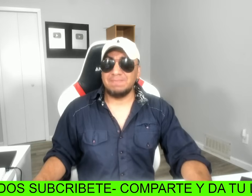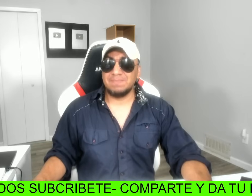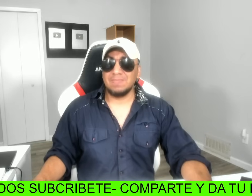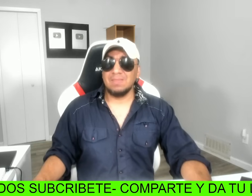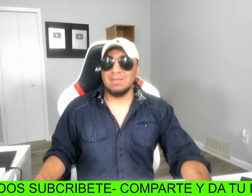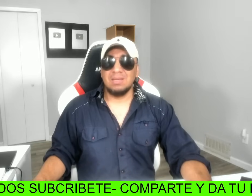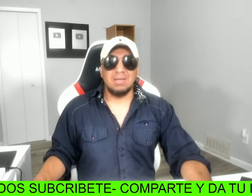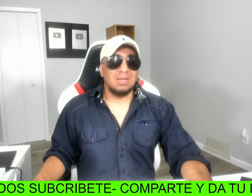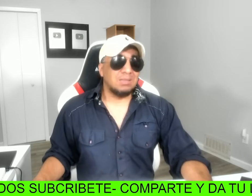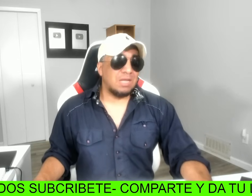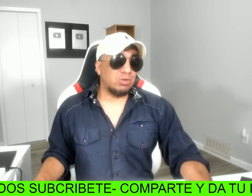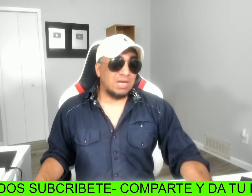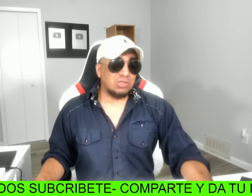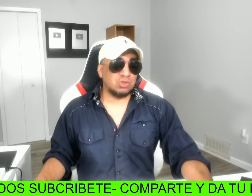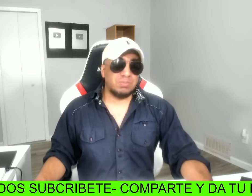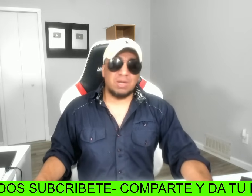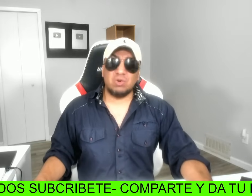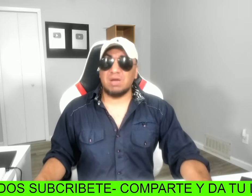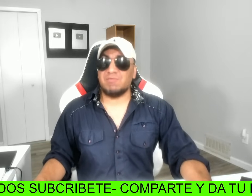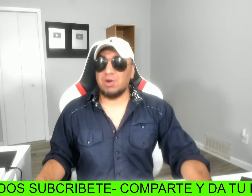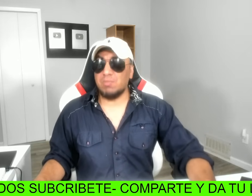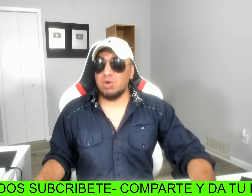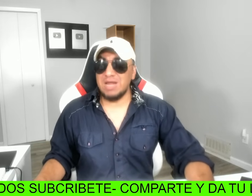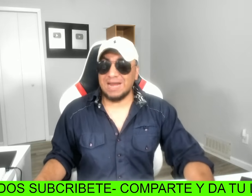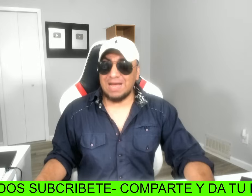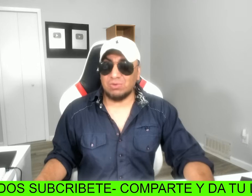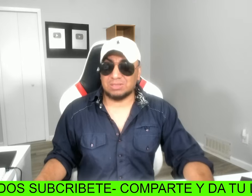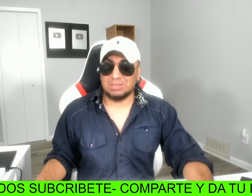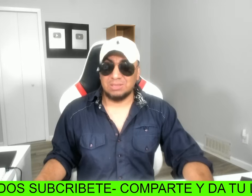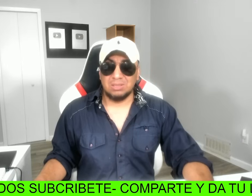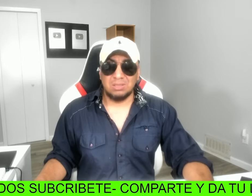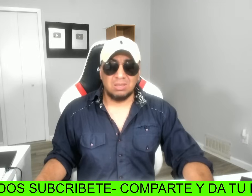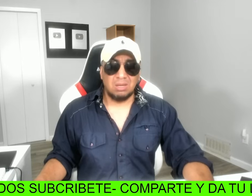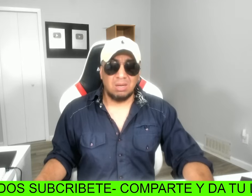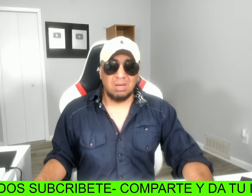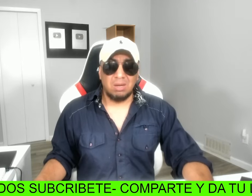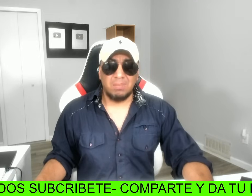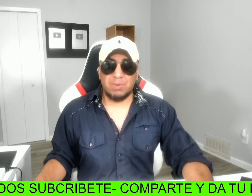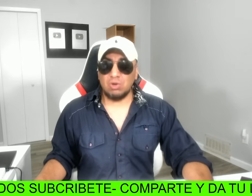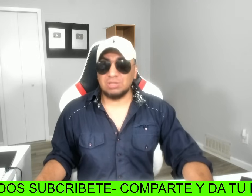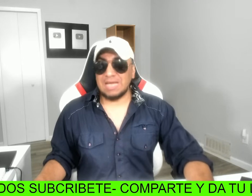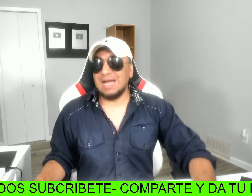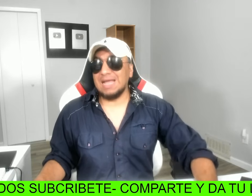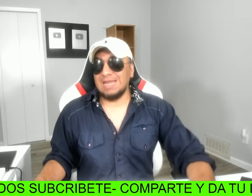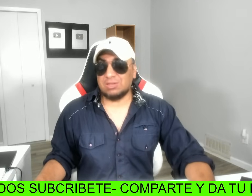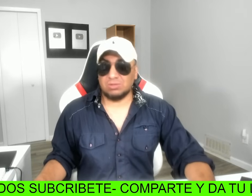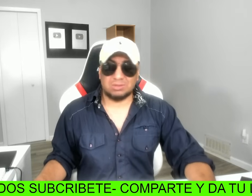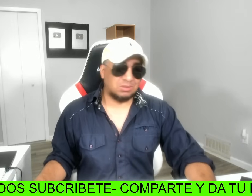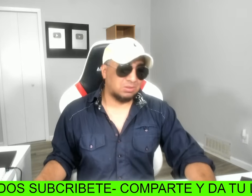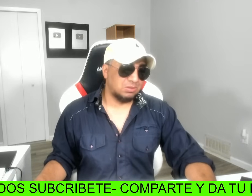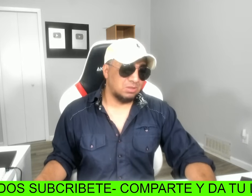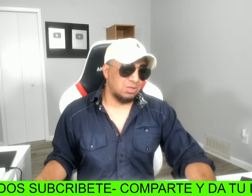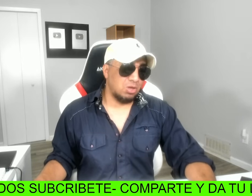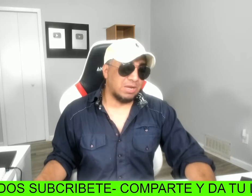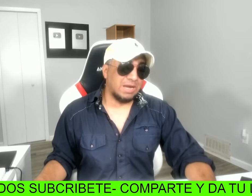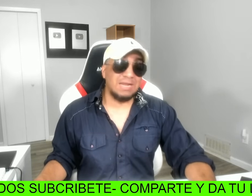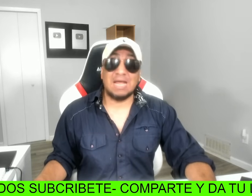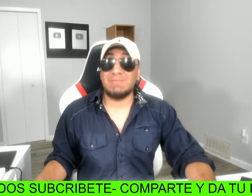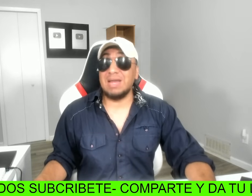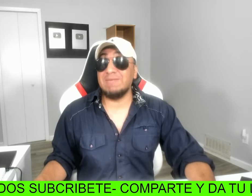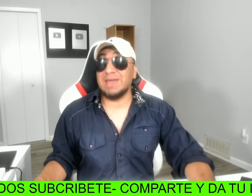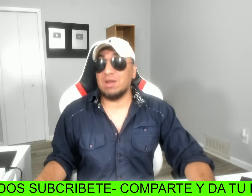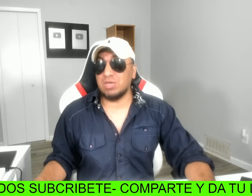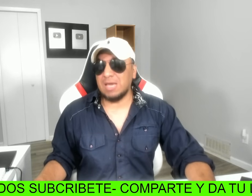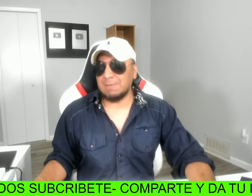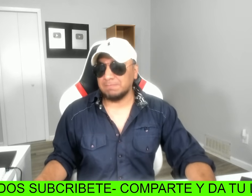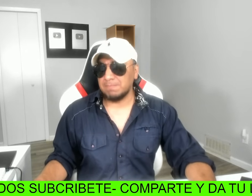habla de los derechos humanos que fueron vulnerados por los angelitos, los que